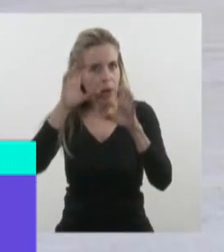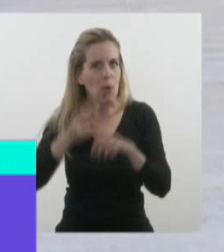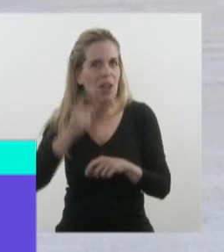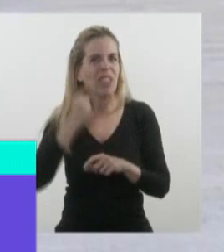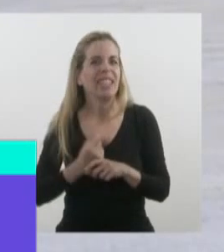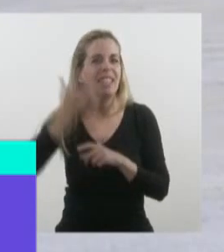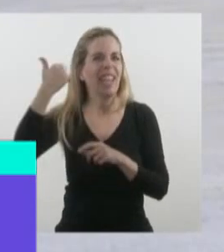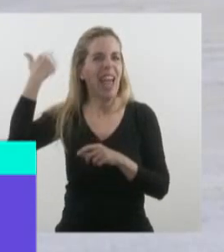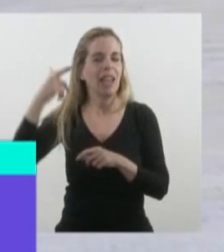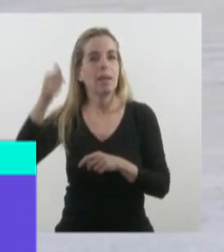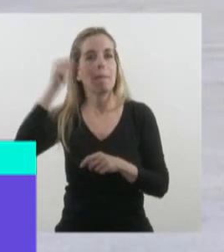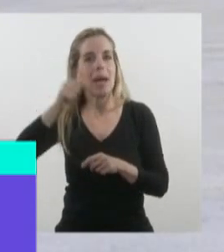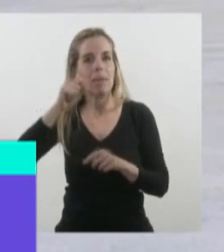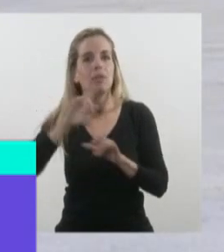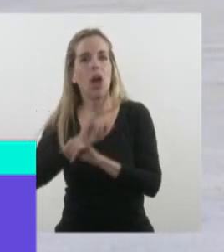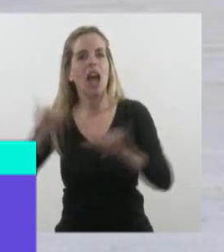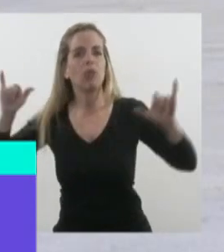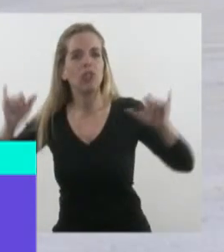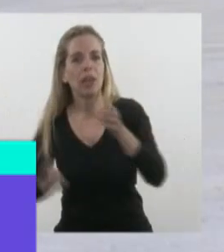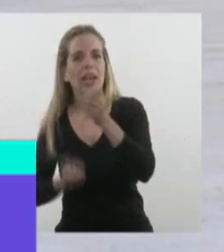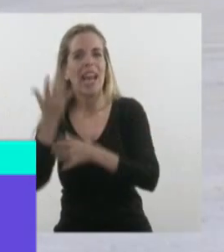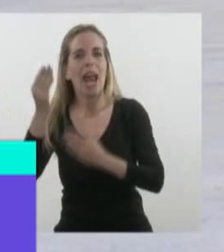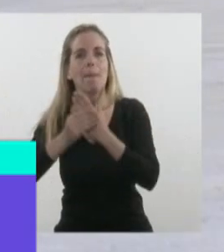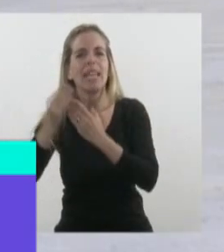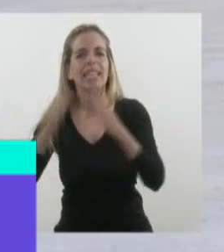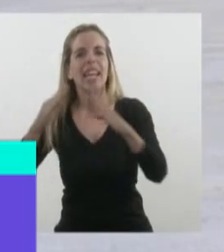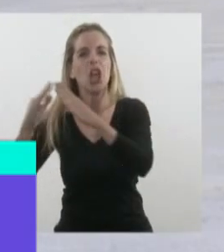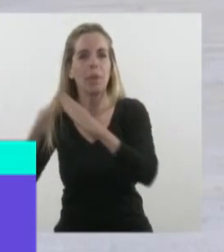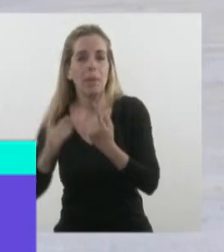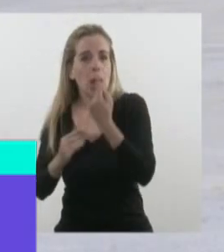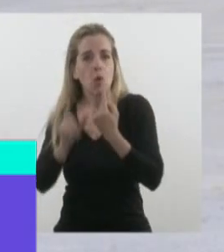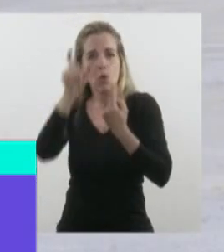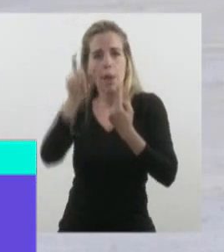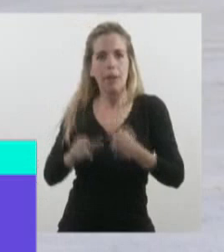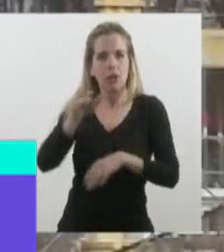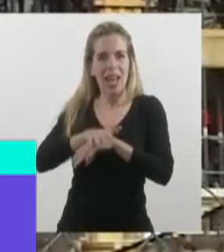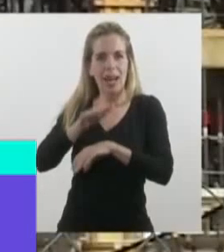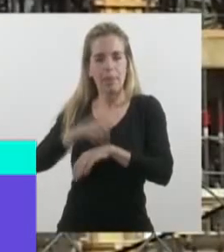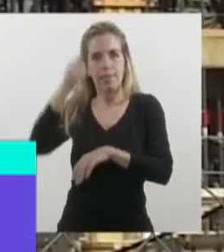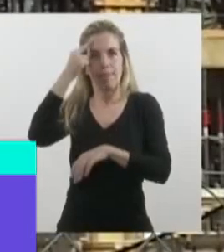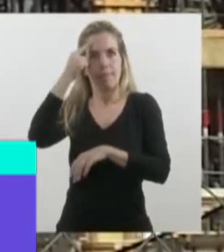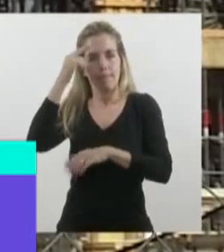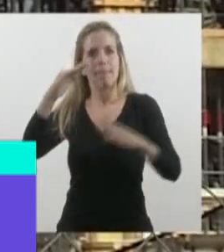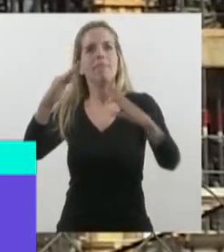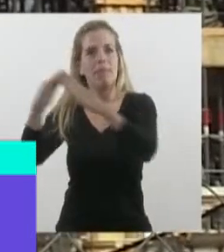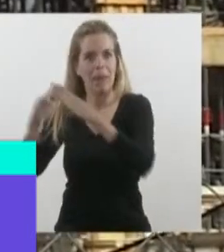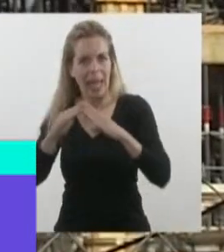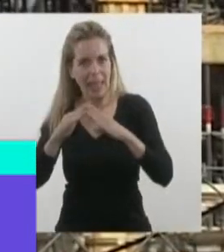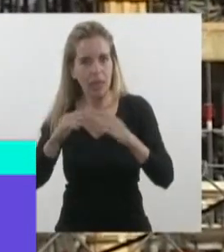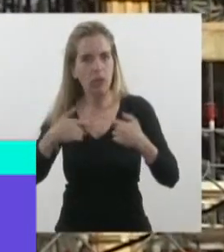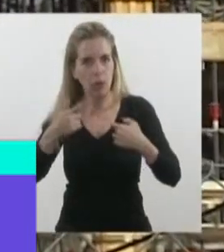dije voy a crear un Ministerio de la Vivienda para que uno de nosotros solo piense en la vivienda de argentinos y argentinas, lo cumplí y tuvo